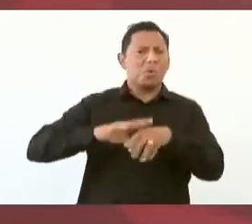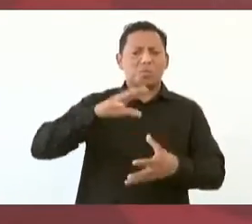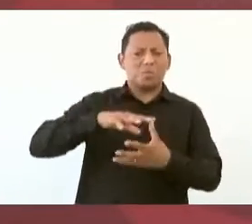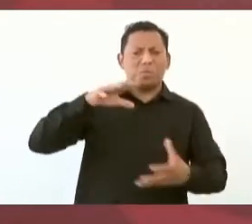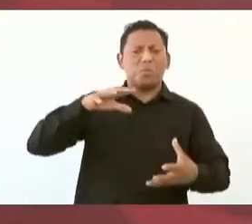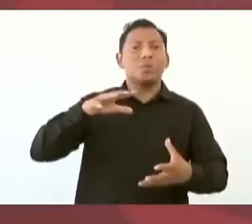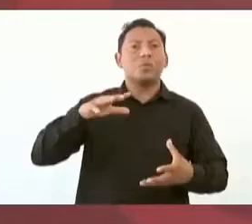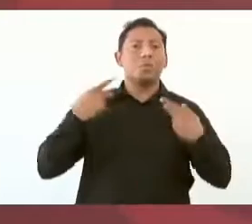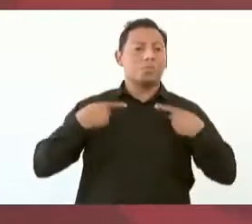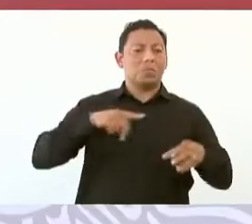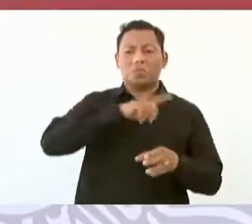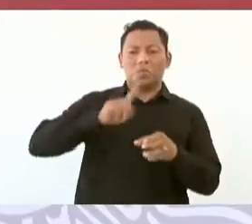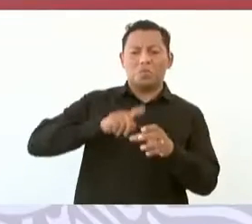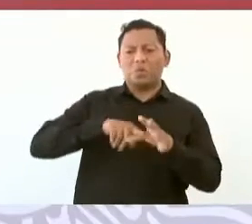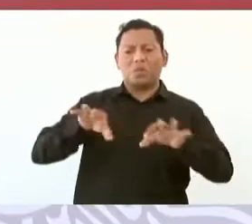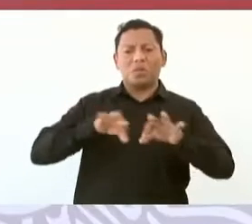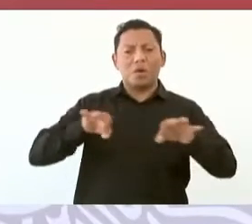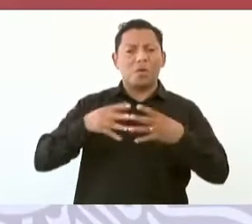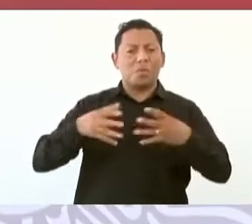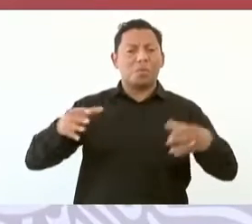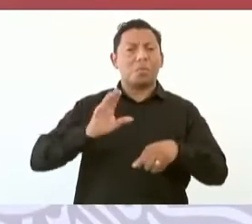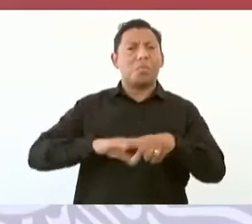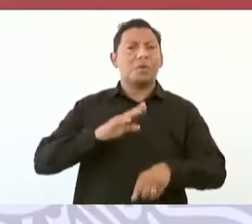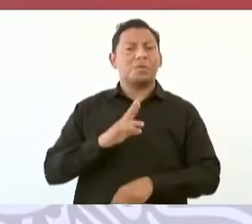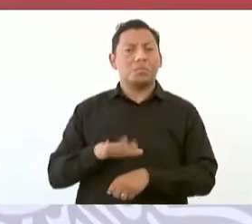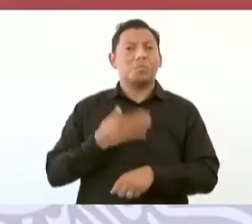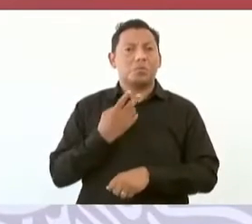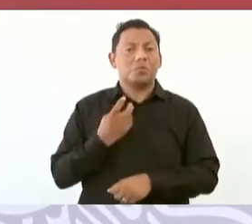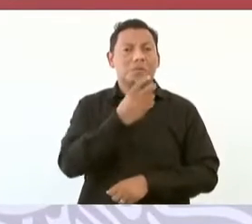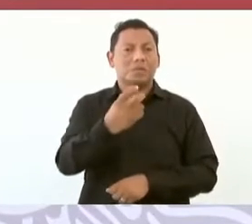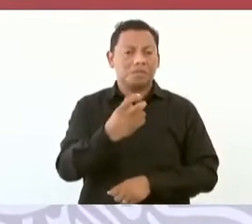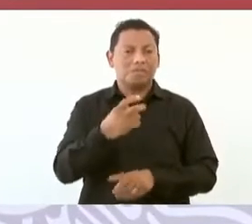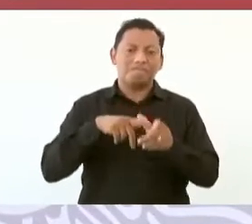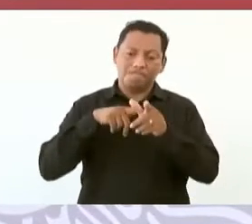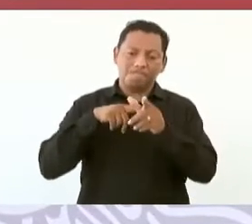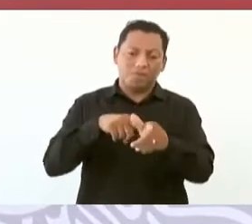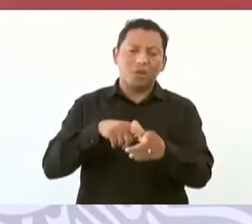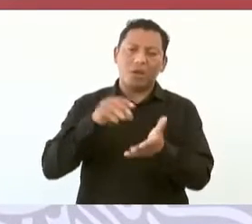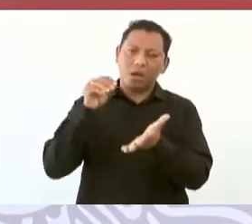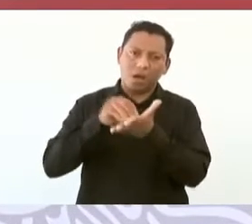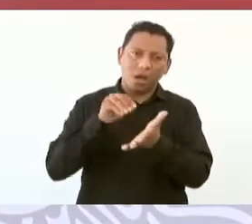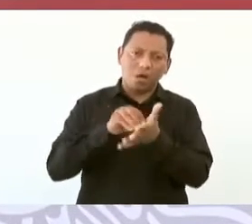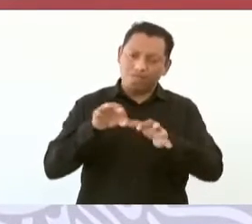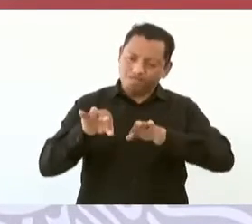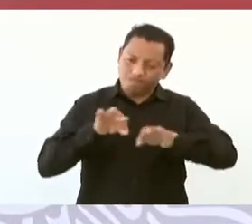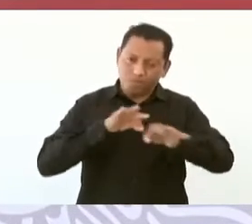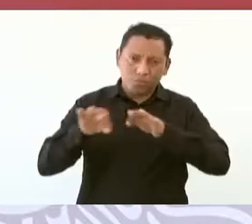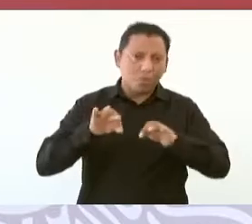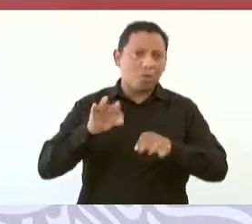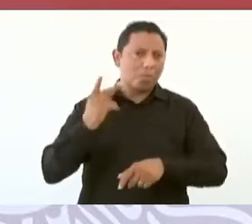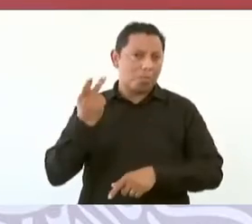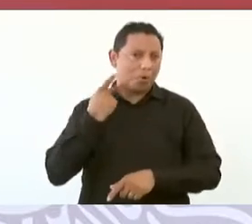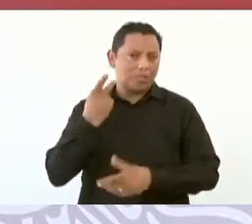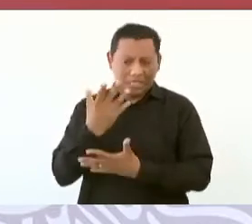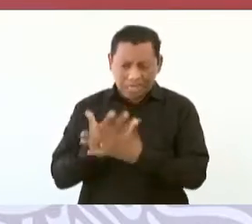generan empleos. Por eso vamos a seguir con esta